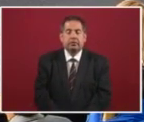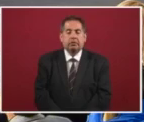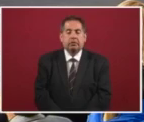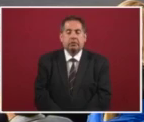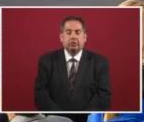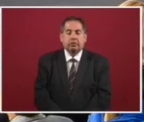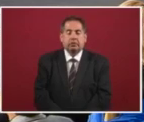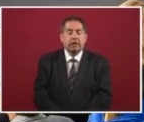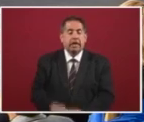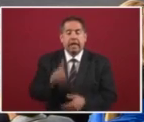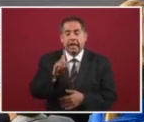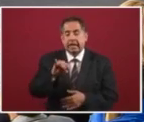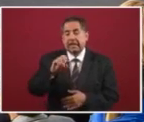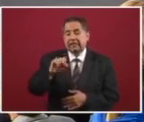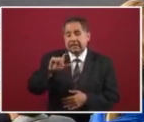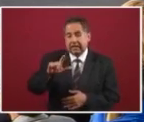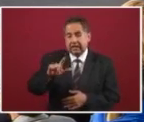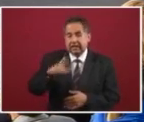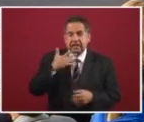Este es diésel.